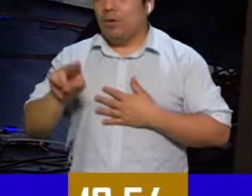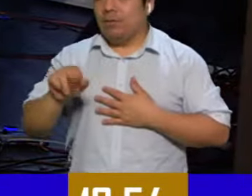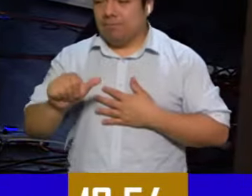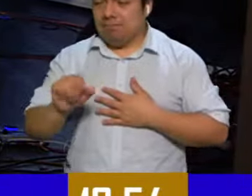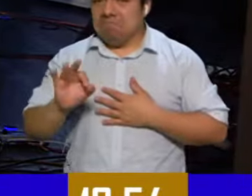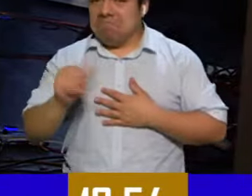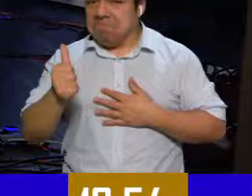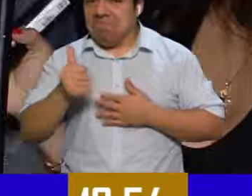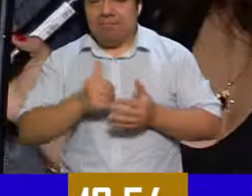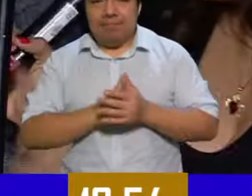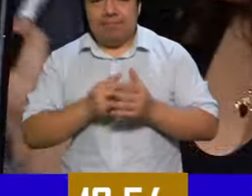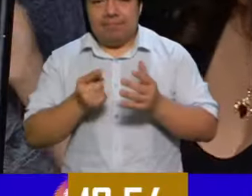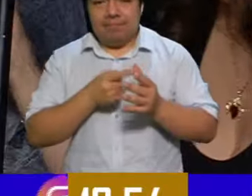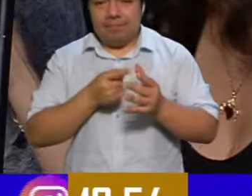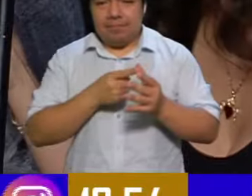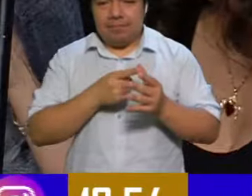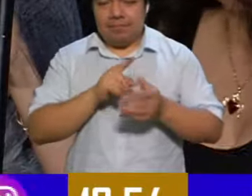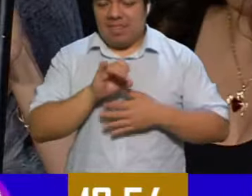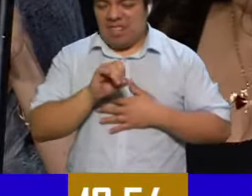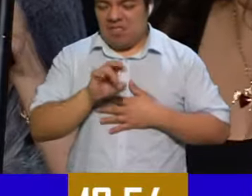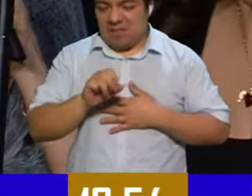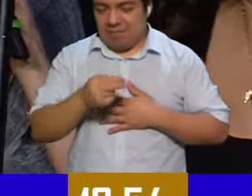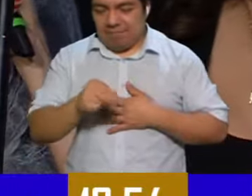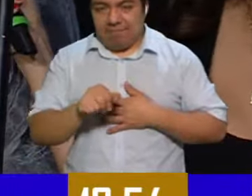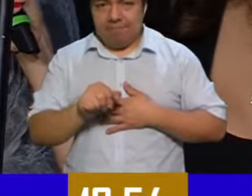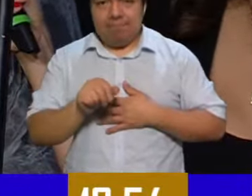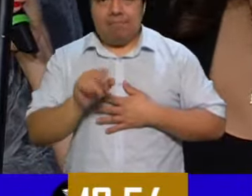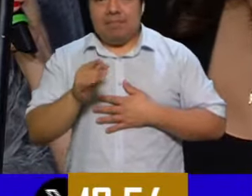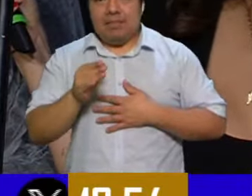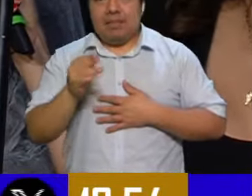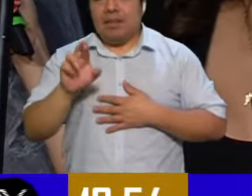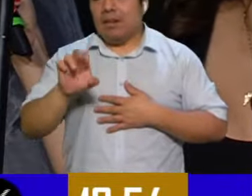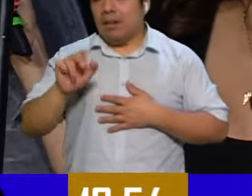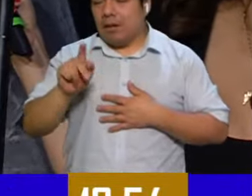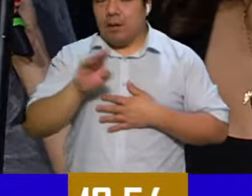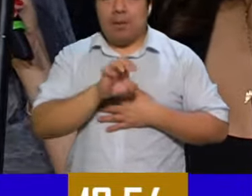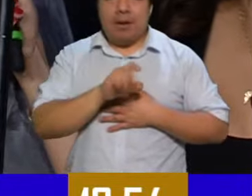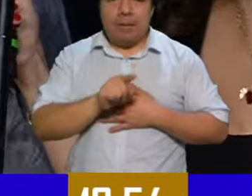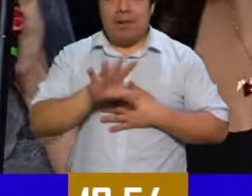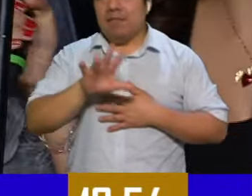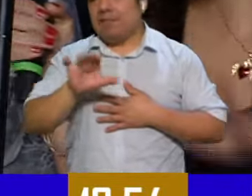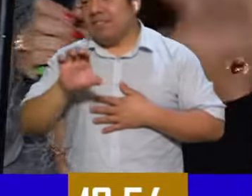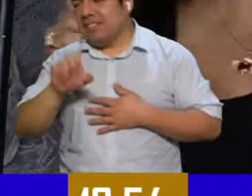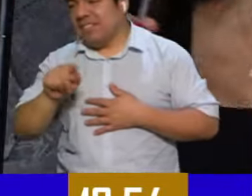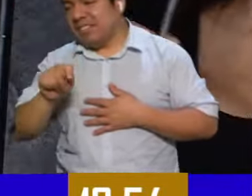Ozuna, ándele. Ozuna, acá Josh Joram. Un poco de rap, Eminem, 50 Cent, pero no.